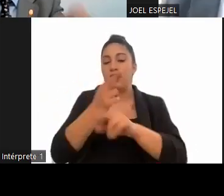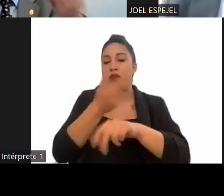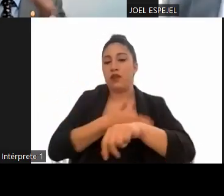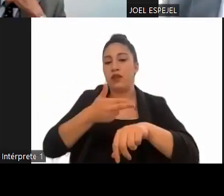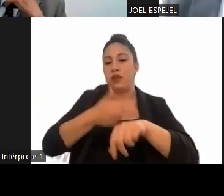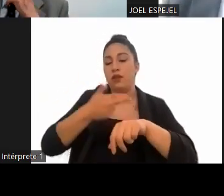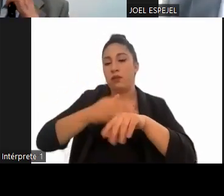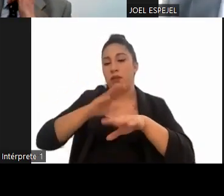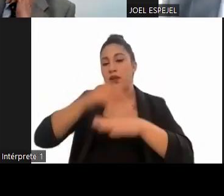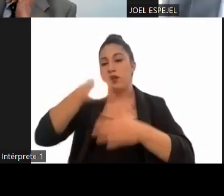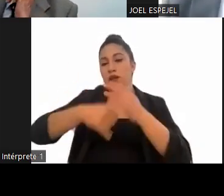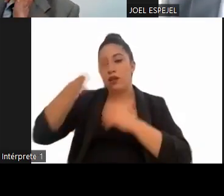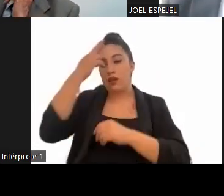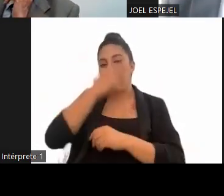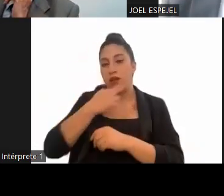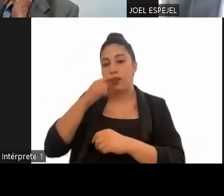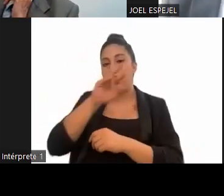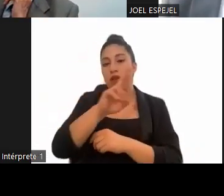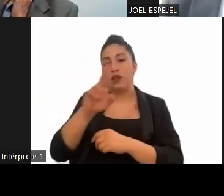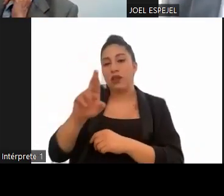revisión